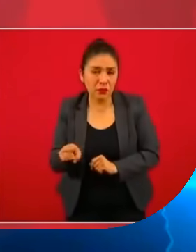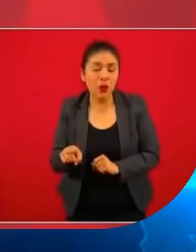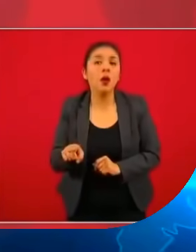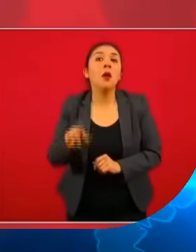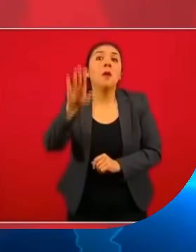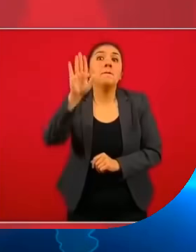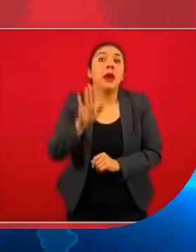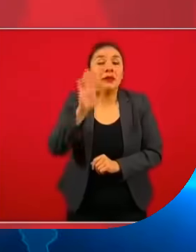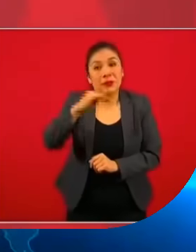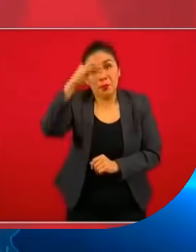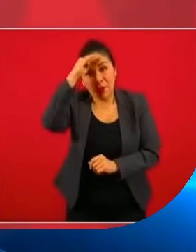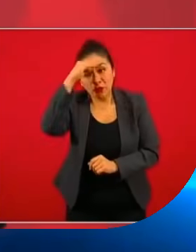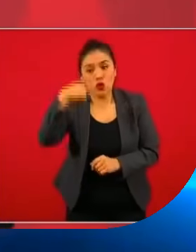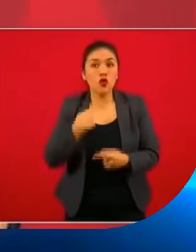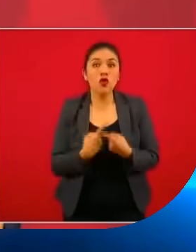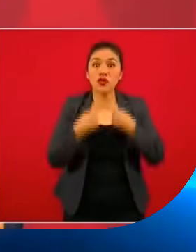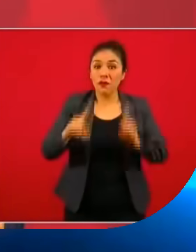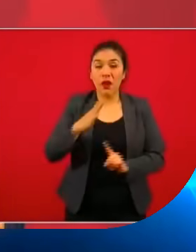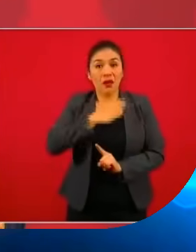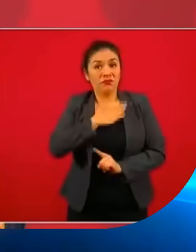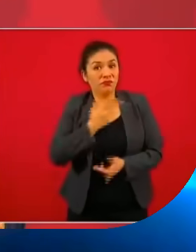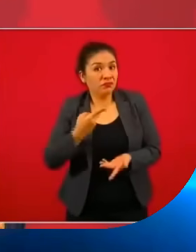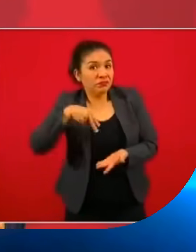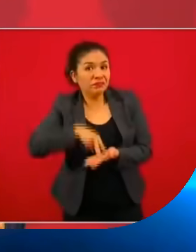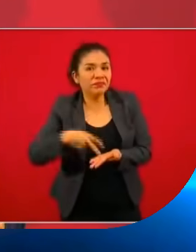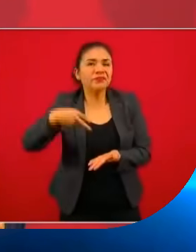simulando de que eran distintos.